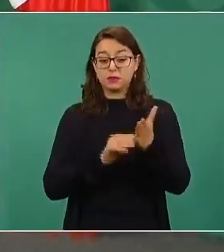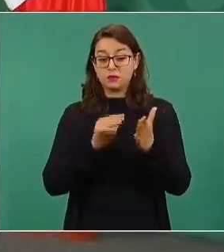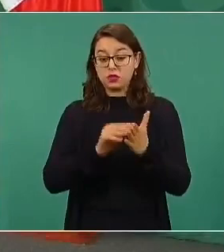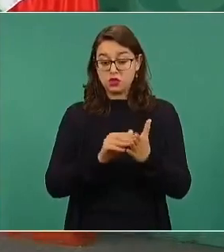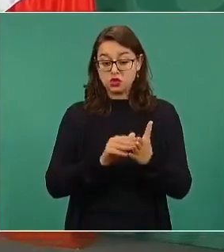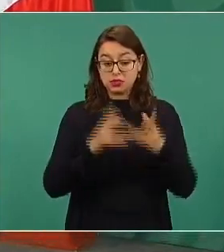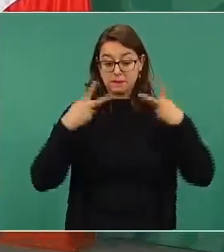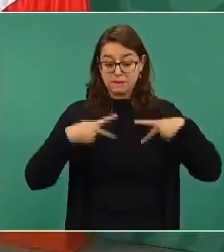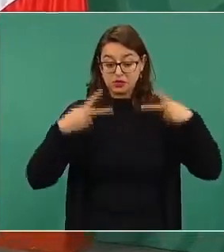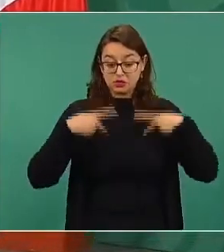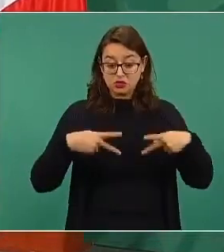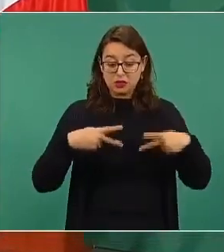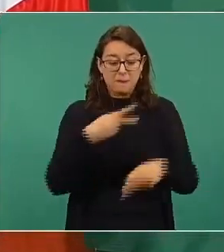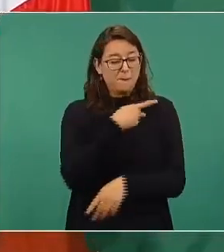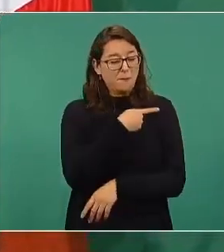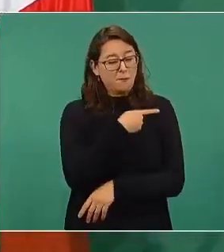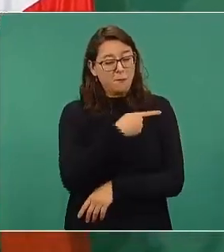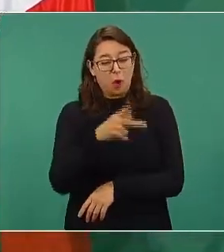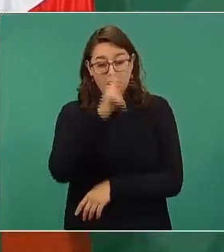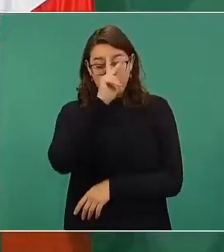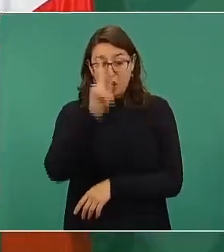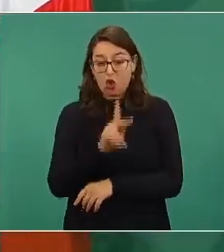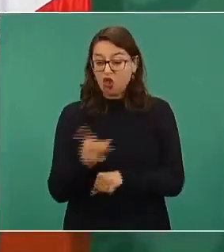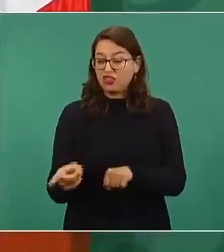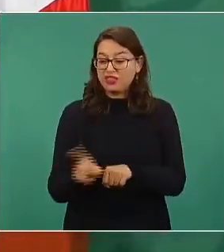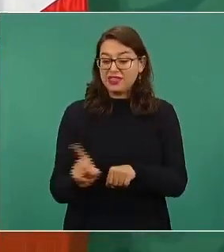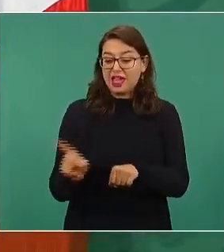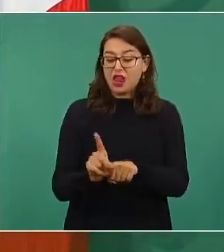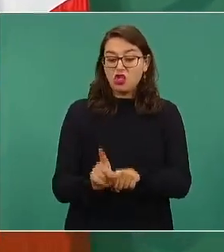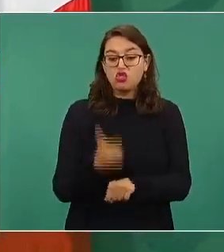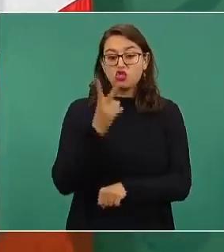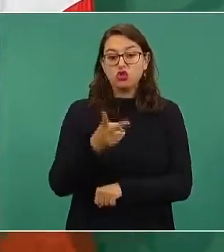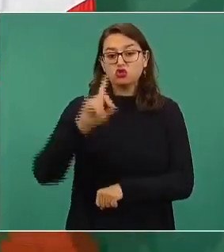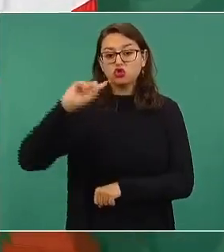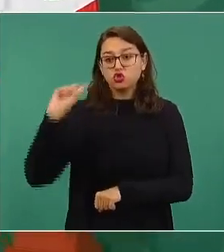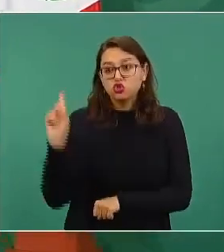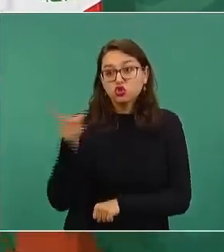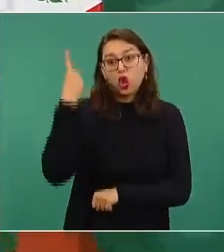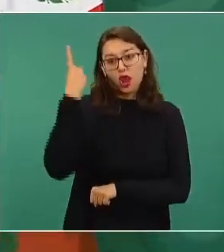con menos de $2 diarios en el mundo.